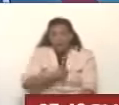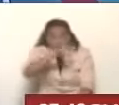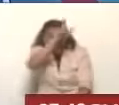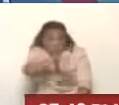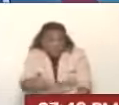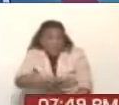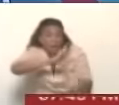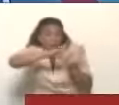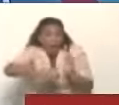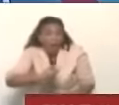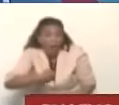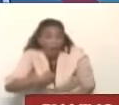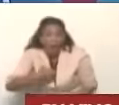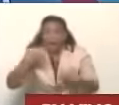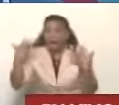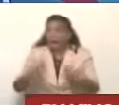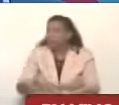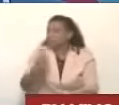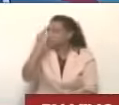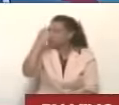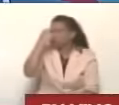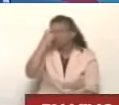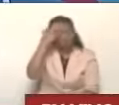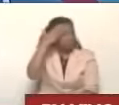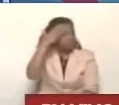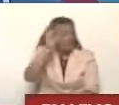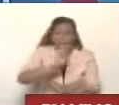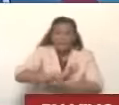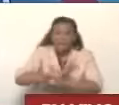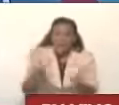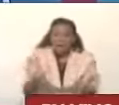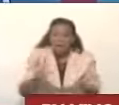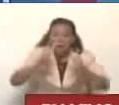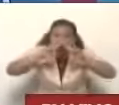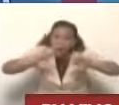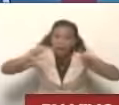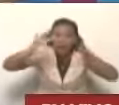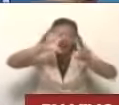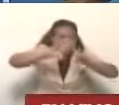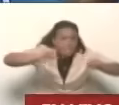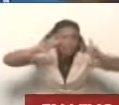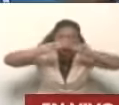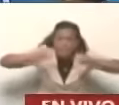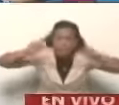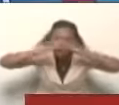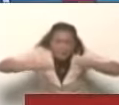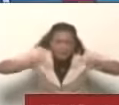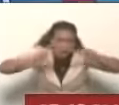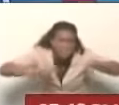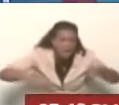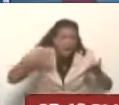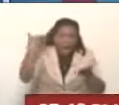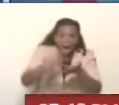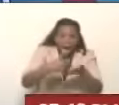mente. Jamás. Y cuando voy descubriendo estas cosas ahora, digo, Dios santo.